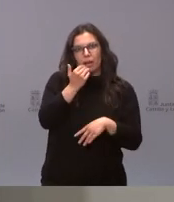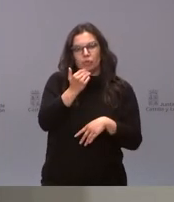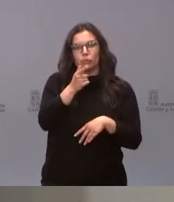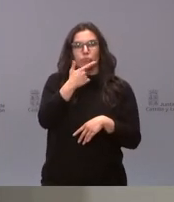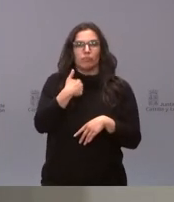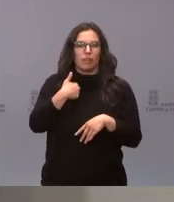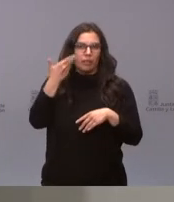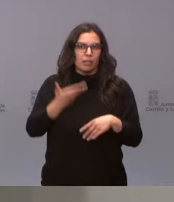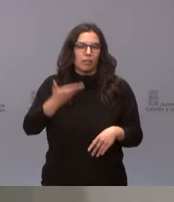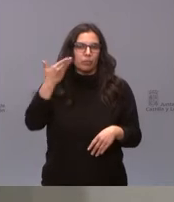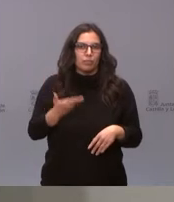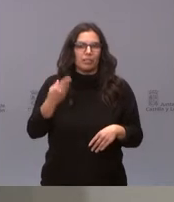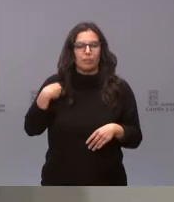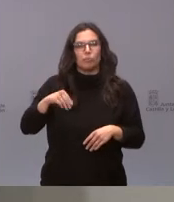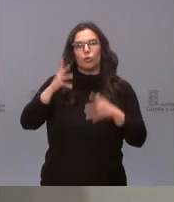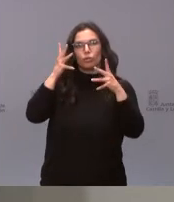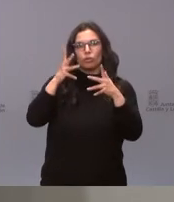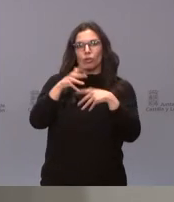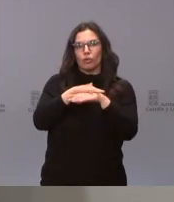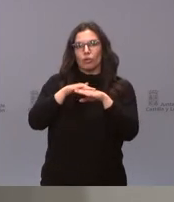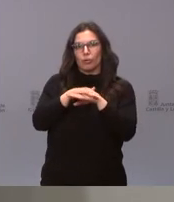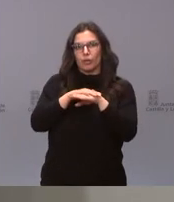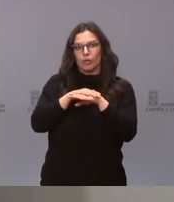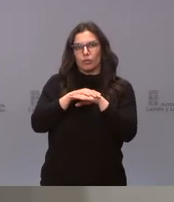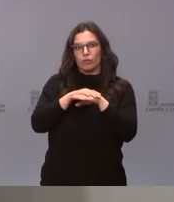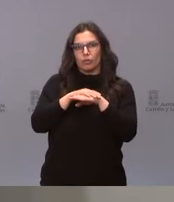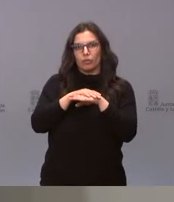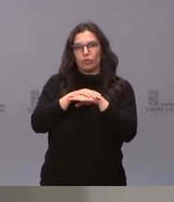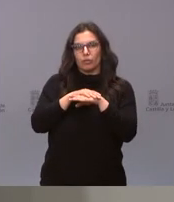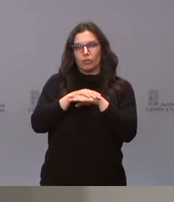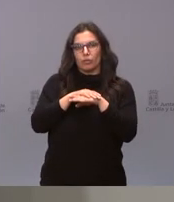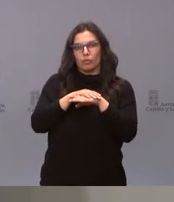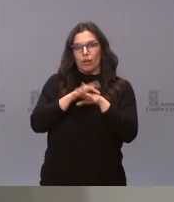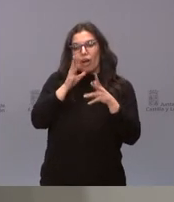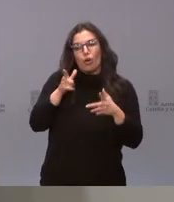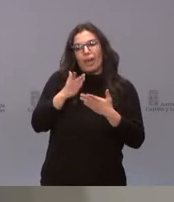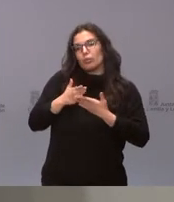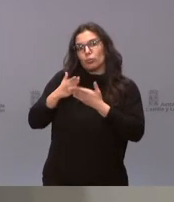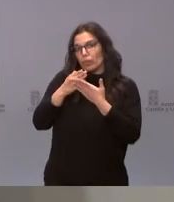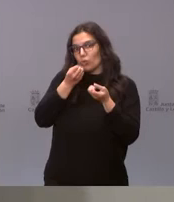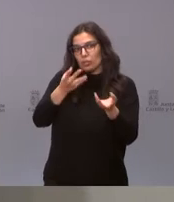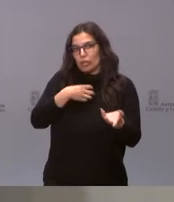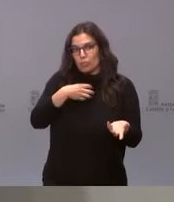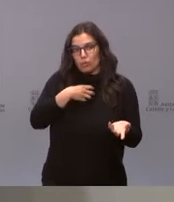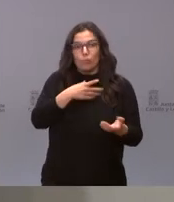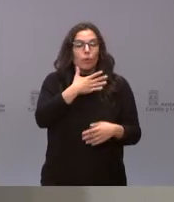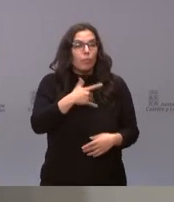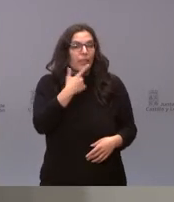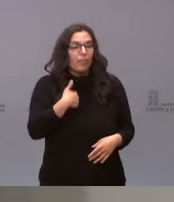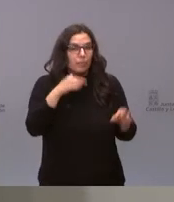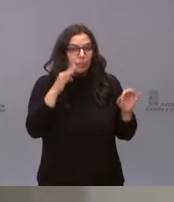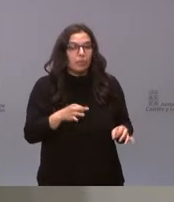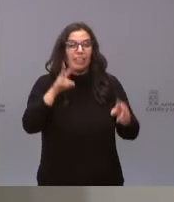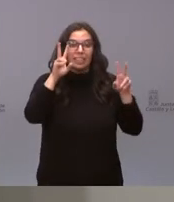del no les voy a contar que ahora mismo está en estudio y en debate pero si nos puede decir entonces el